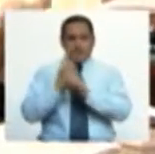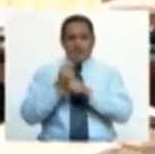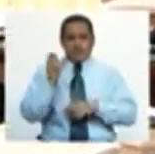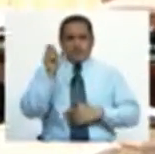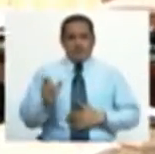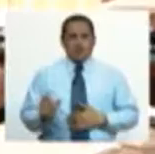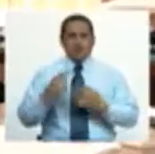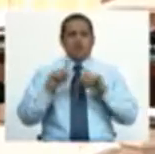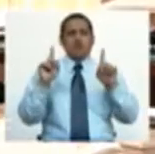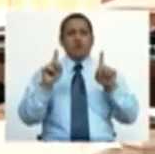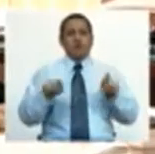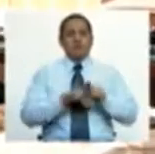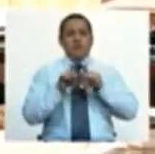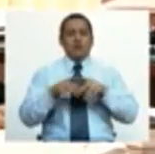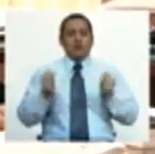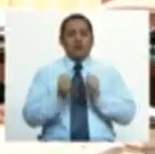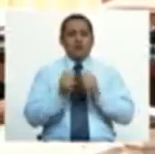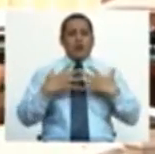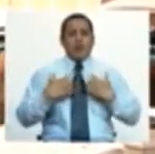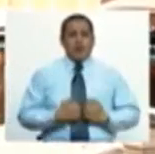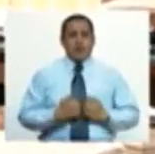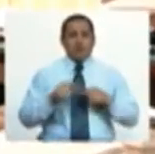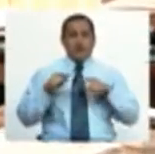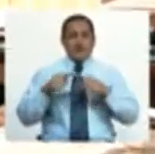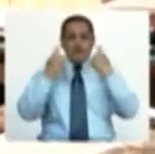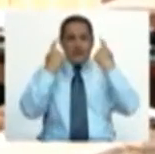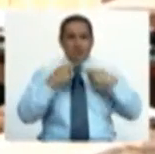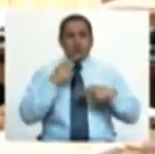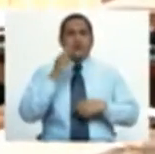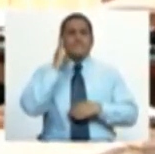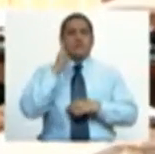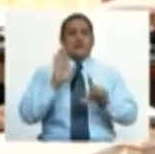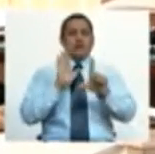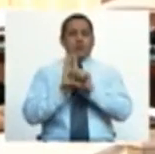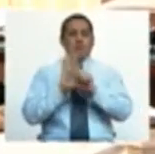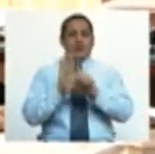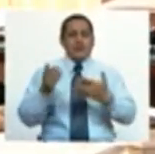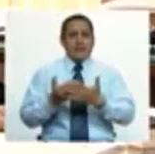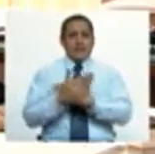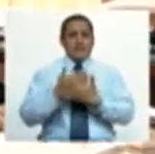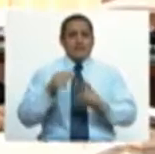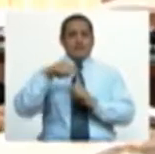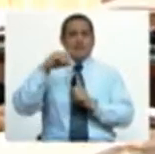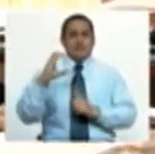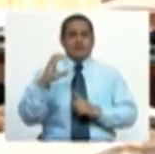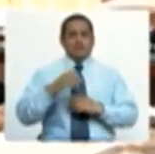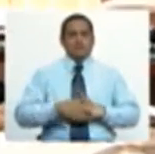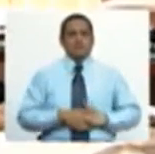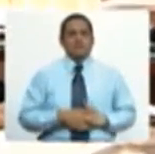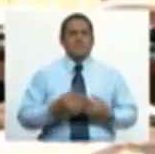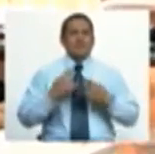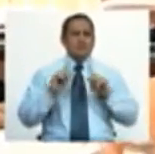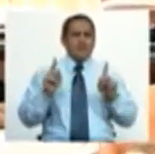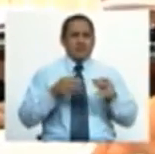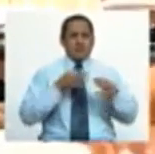de él, sino con la presencia de su abogado, ¿no? Esa es la doctrina, digamos, que fluye de esta sentencia del Tribunal Constitucional.